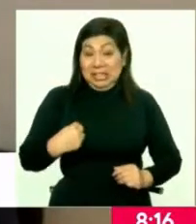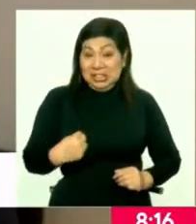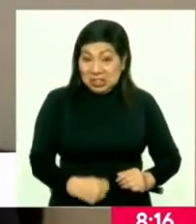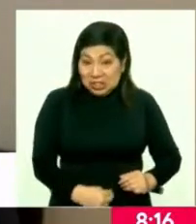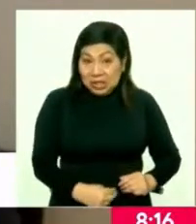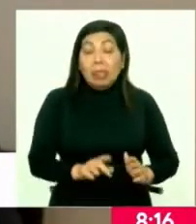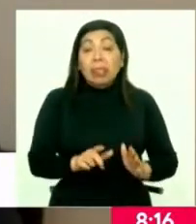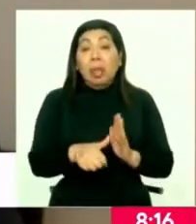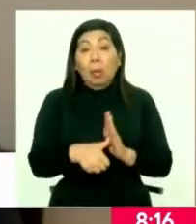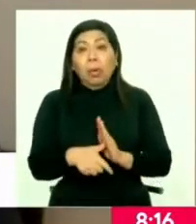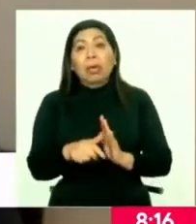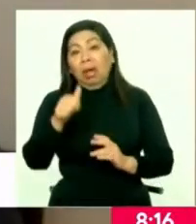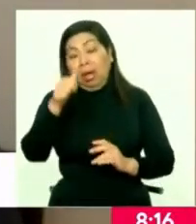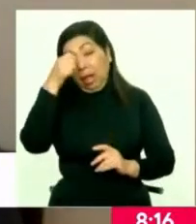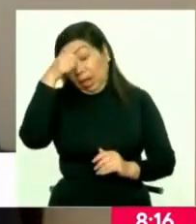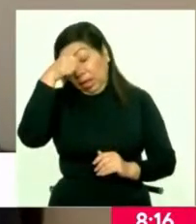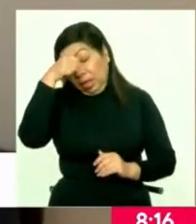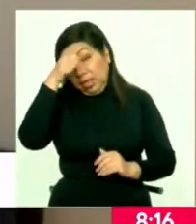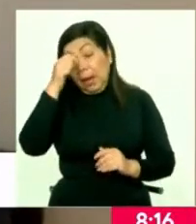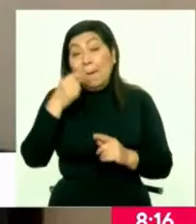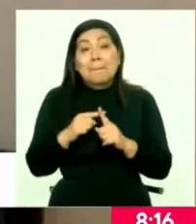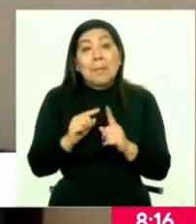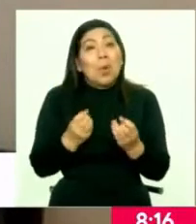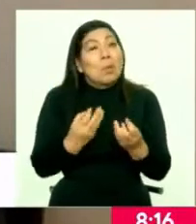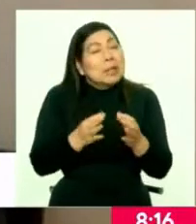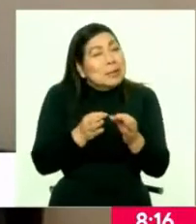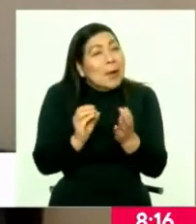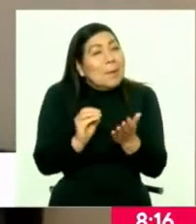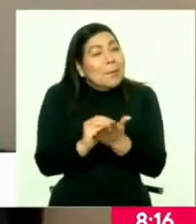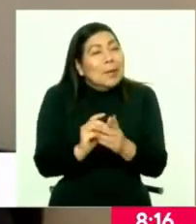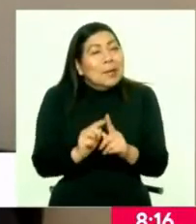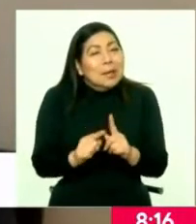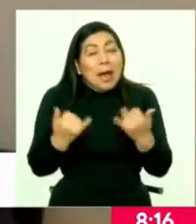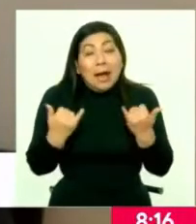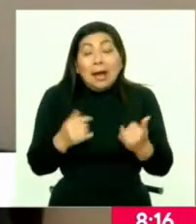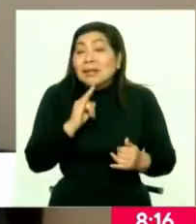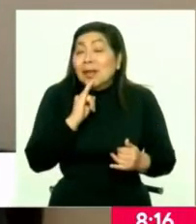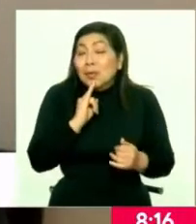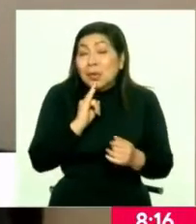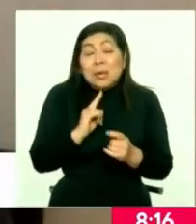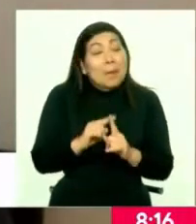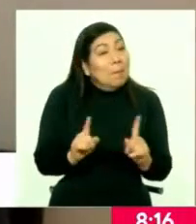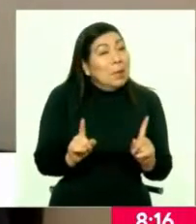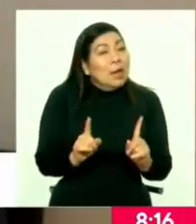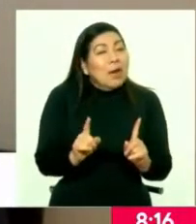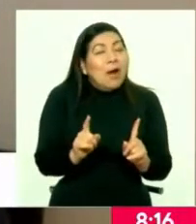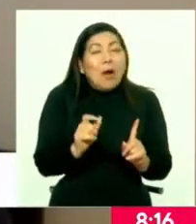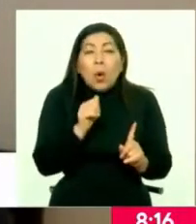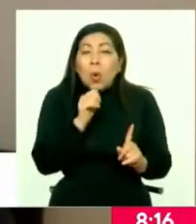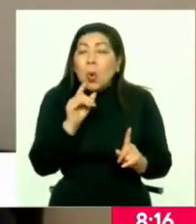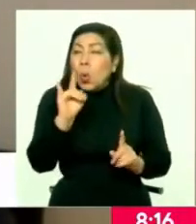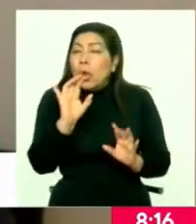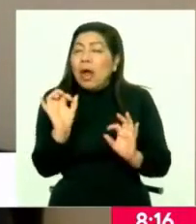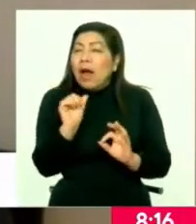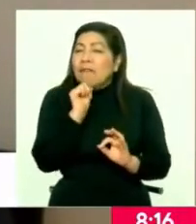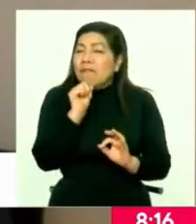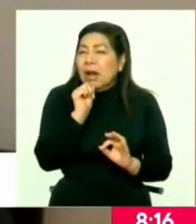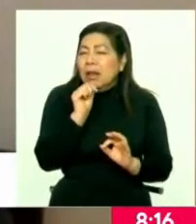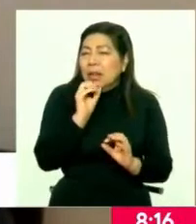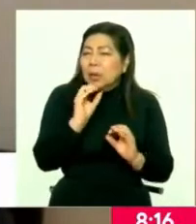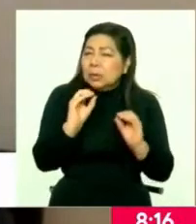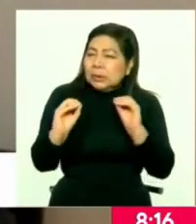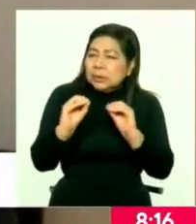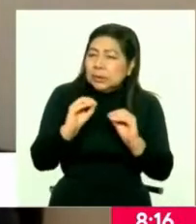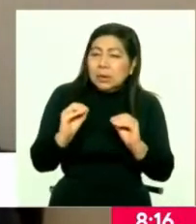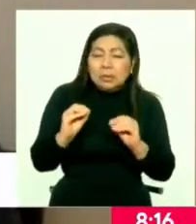Son vacunas que todavía lamentablemente no tenemos muchos detalles al respecto. Aquí en Estados Unidos todavía no se están utilizando, pero la idea es